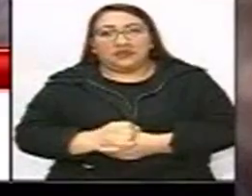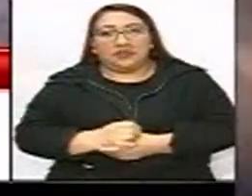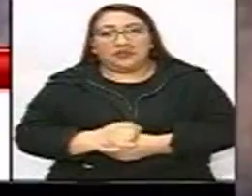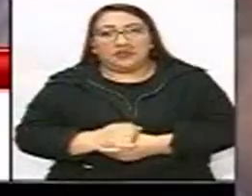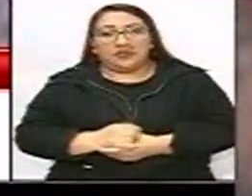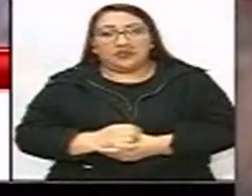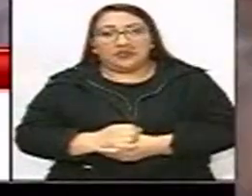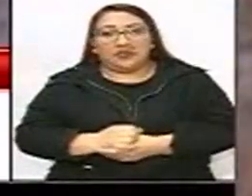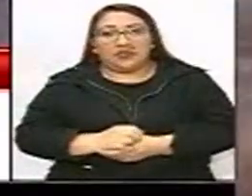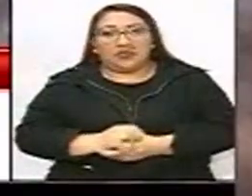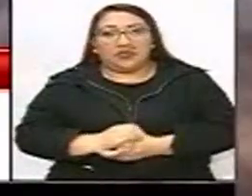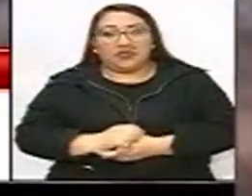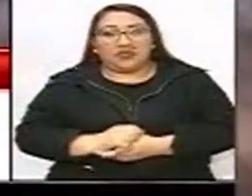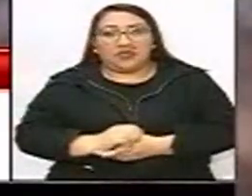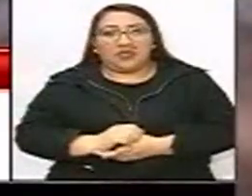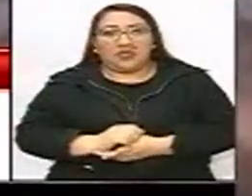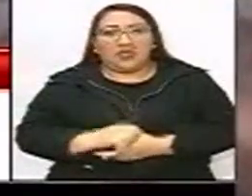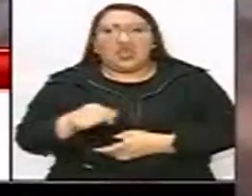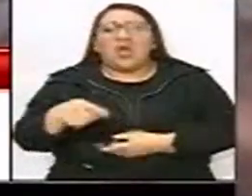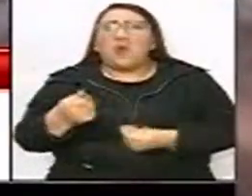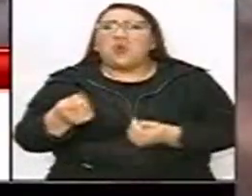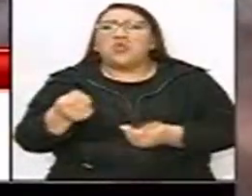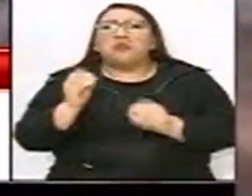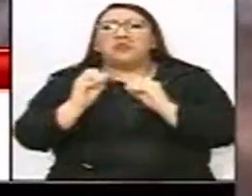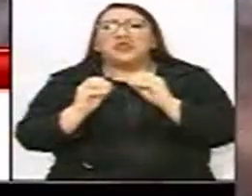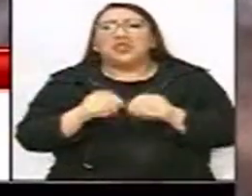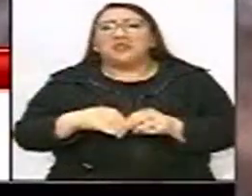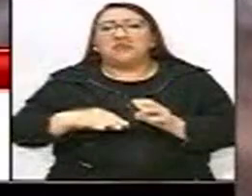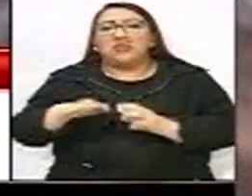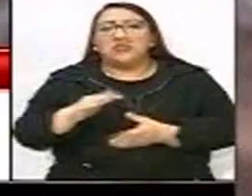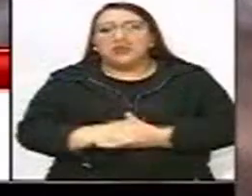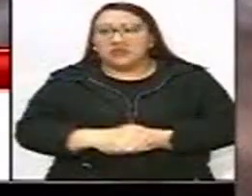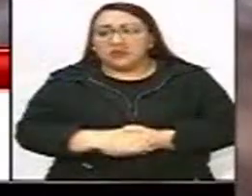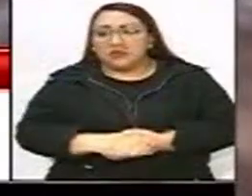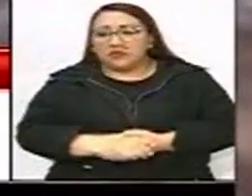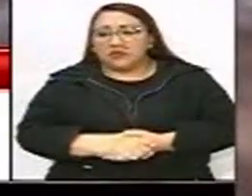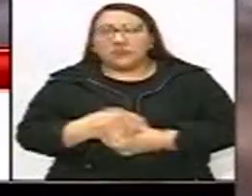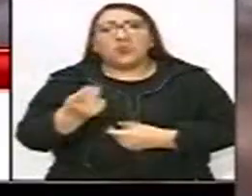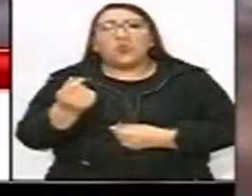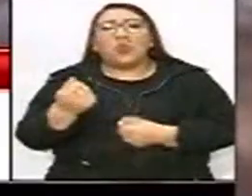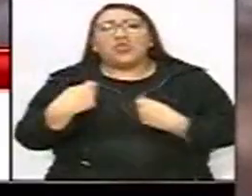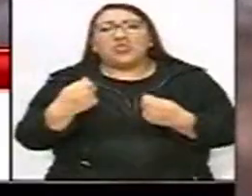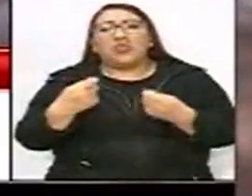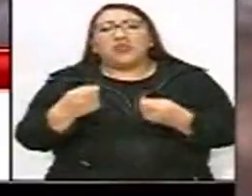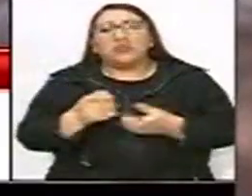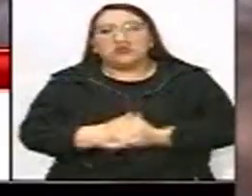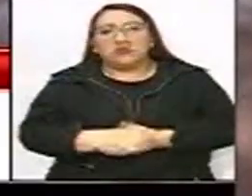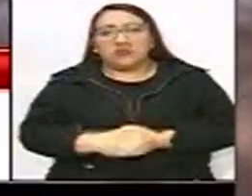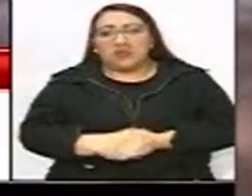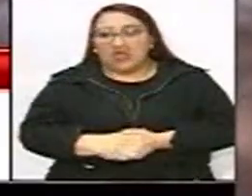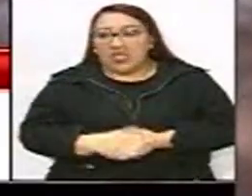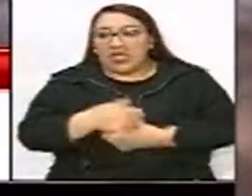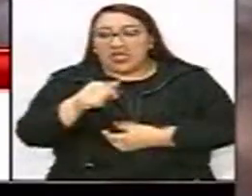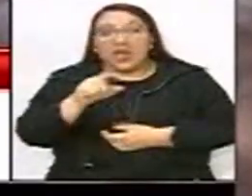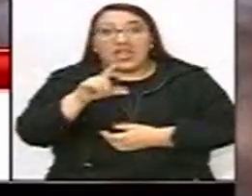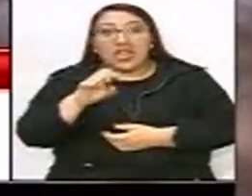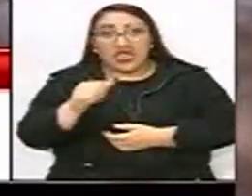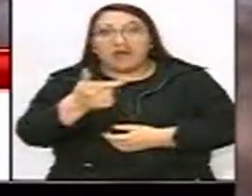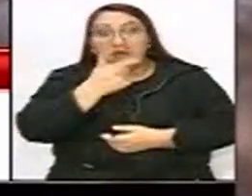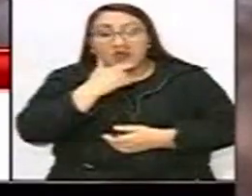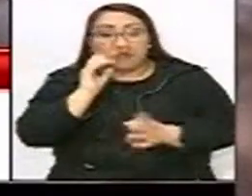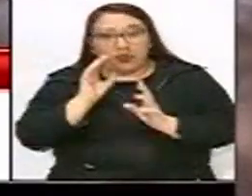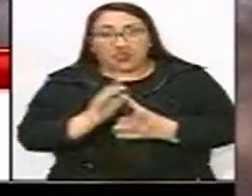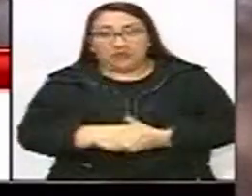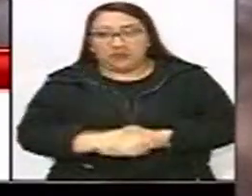Y acá, ¿cuánto vale el costo del mantenimiento de la vía? ¿Cuánto vale el costo? Aquí la línea amarilla, por